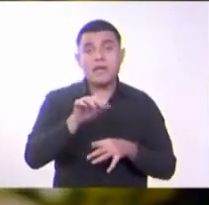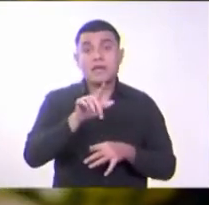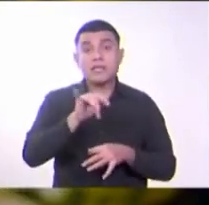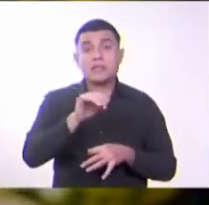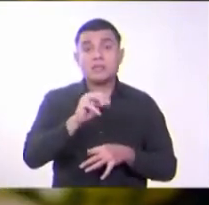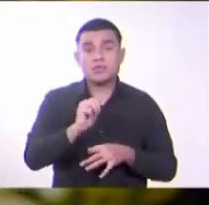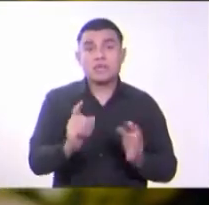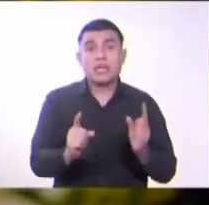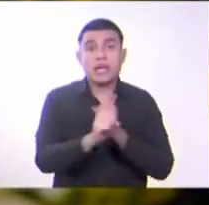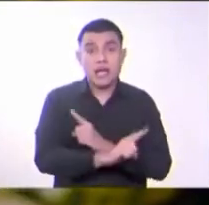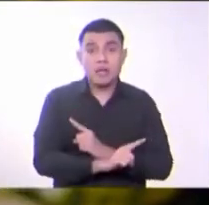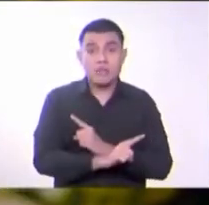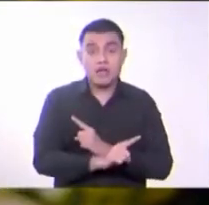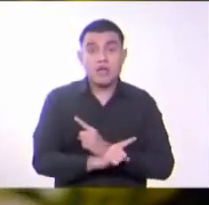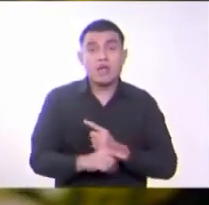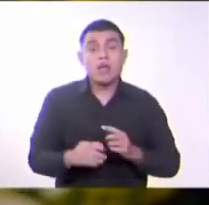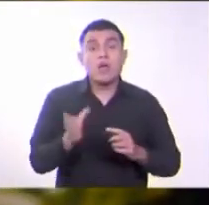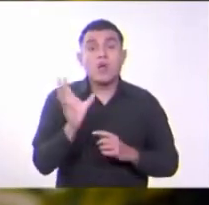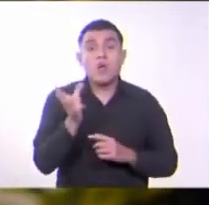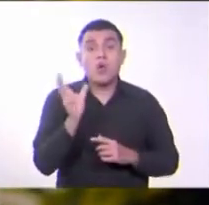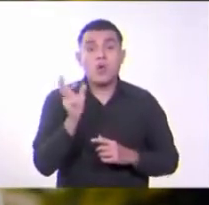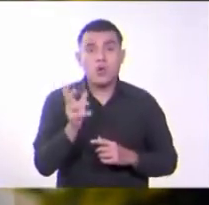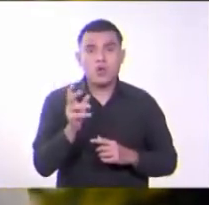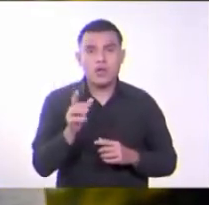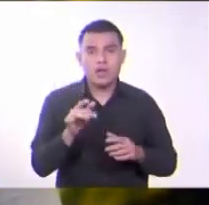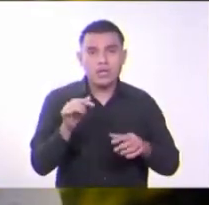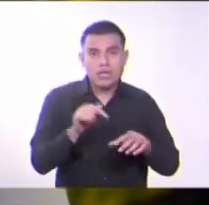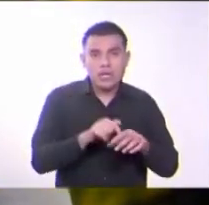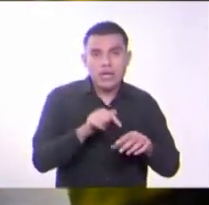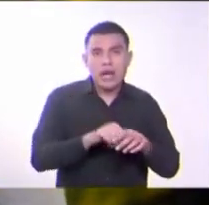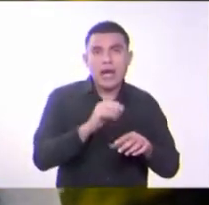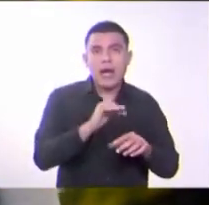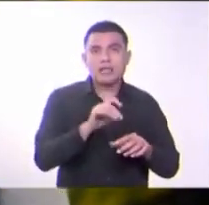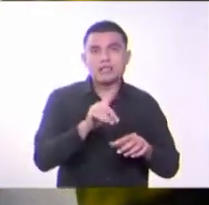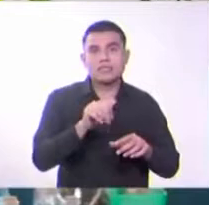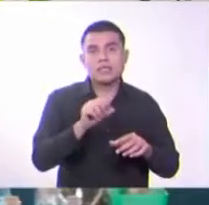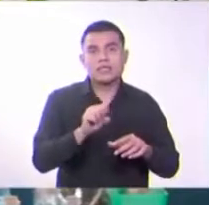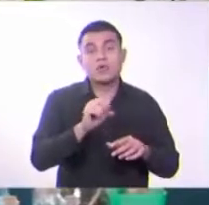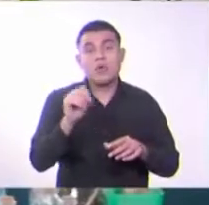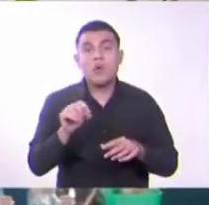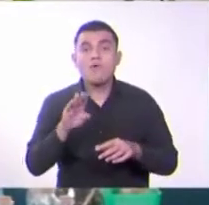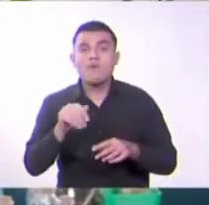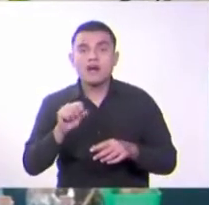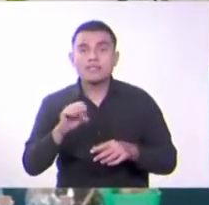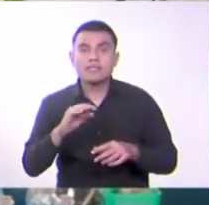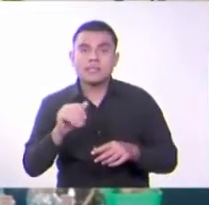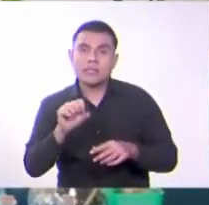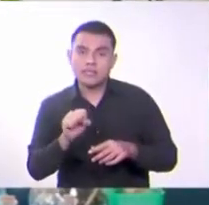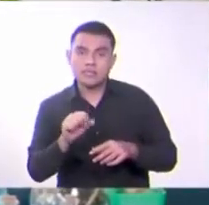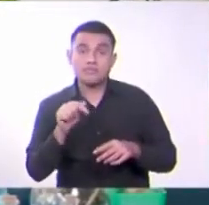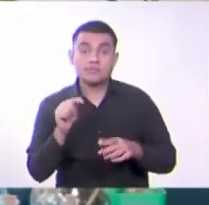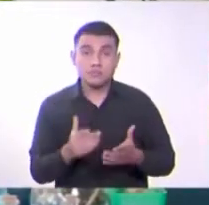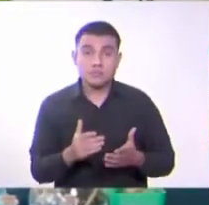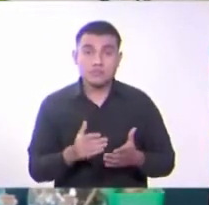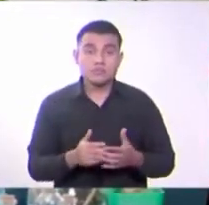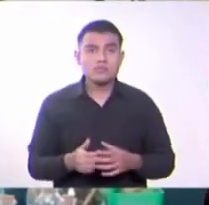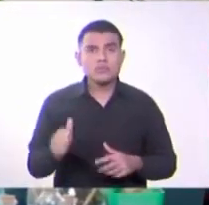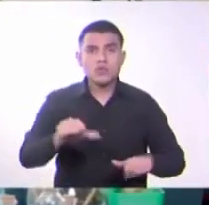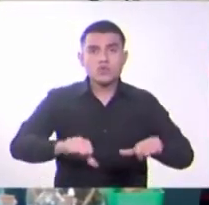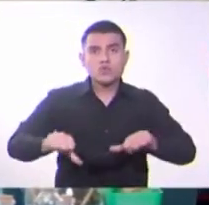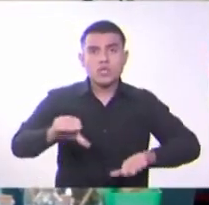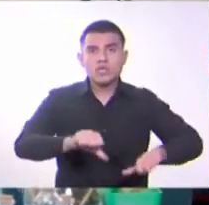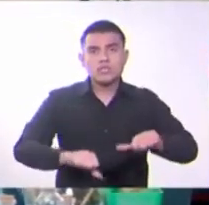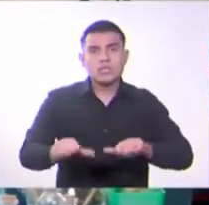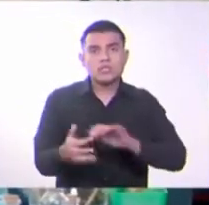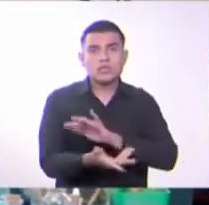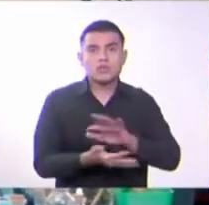al entrar en contacto con las sustancias ácidas o básicas, y algunas sustancias naturales